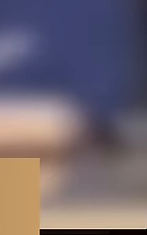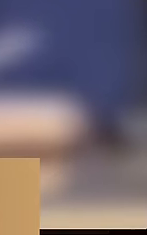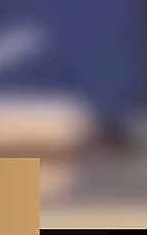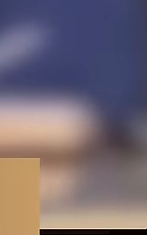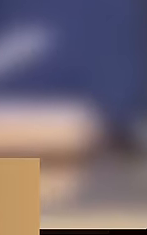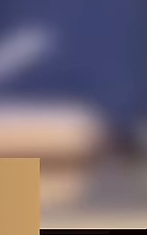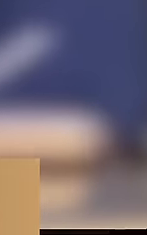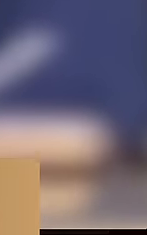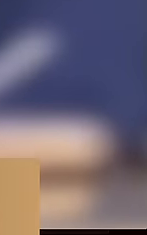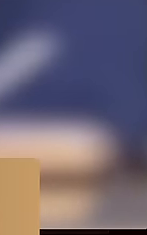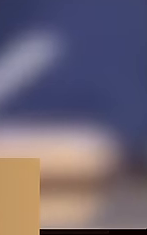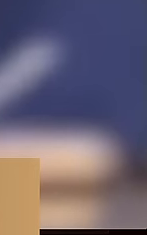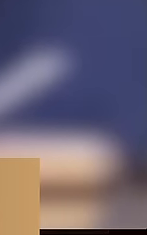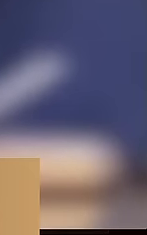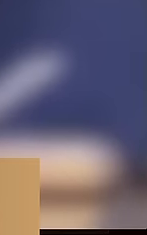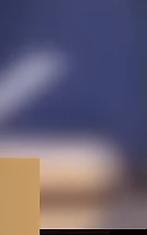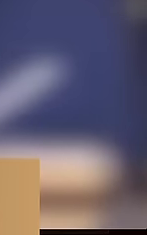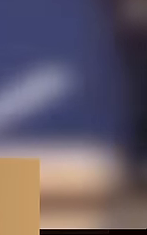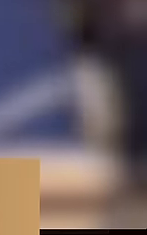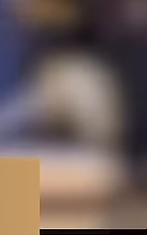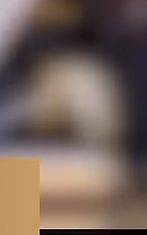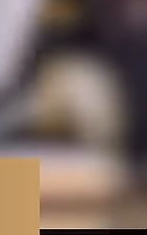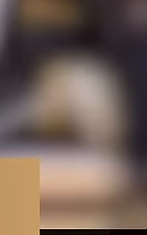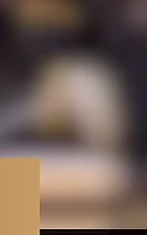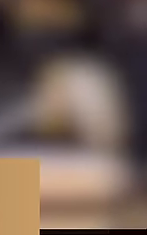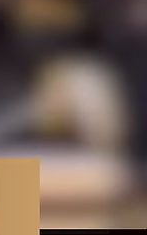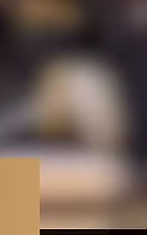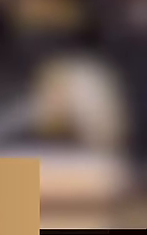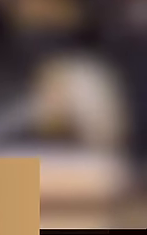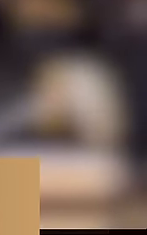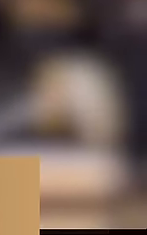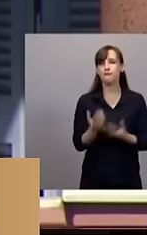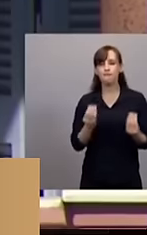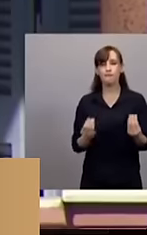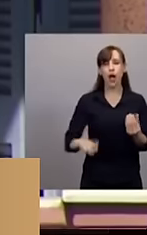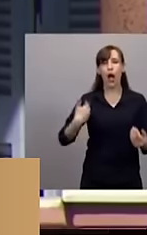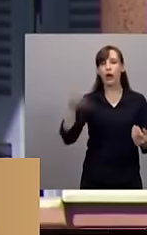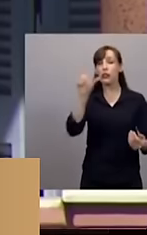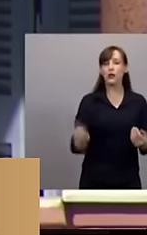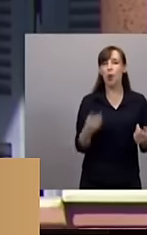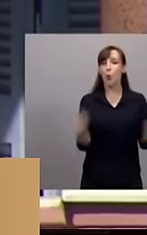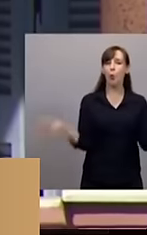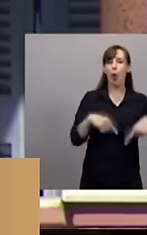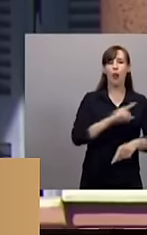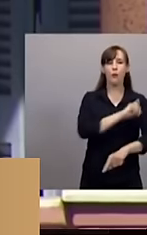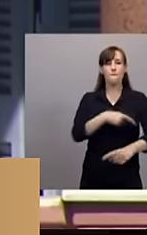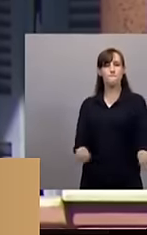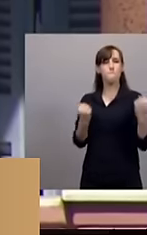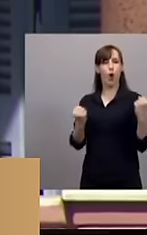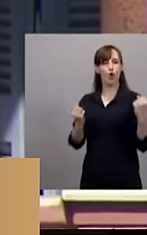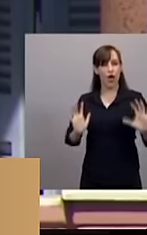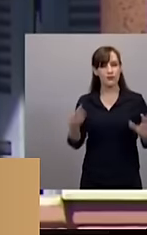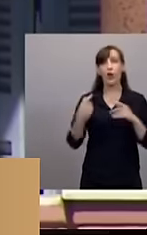por la propia ley, que sí es importante porque introduce una serie de medidas liberalizadoras, como